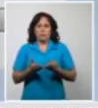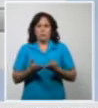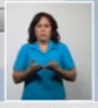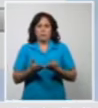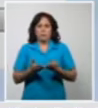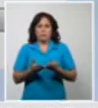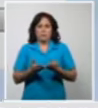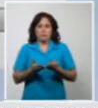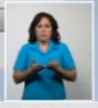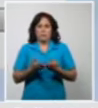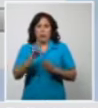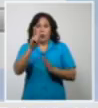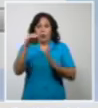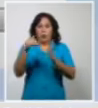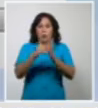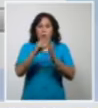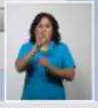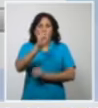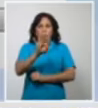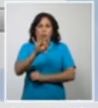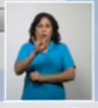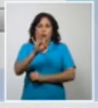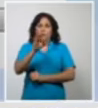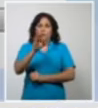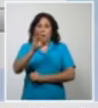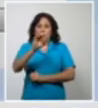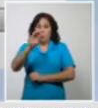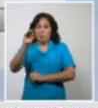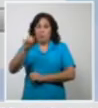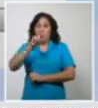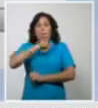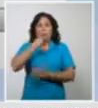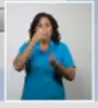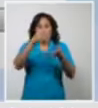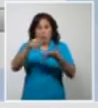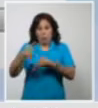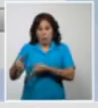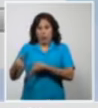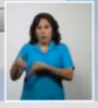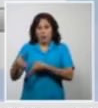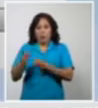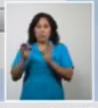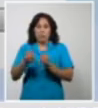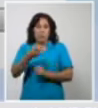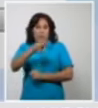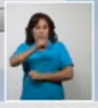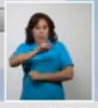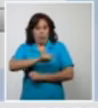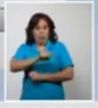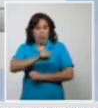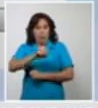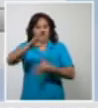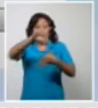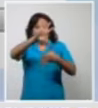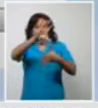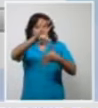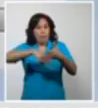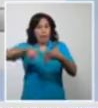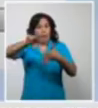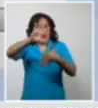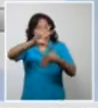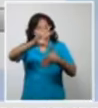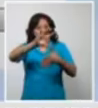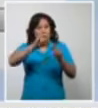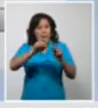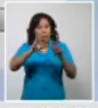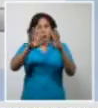con 2.800 fallecidos que se produjeron en el día de ayer en la región de las Américas, pues se